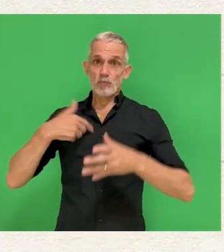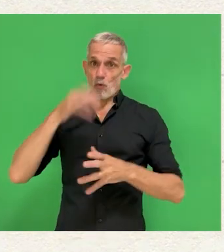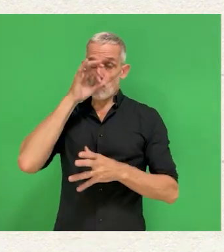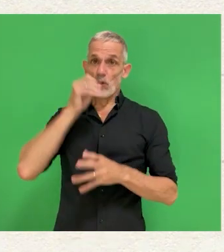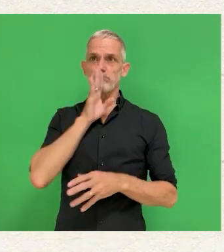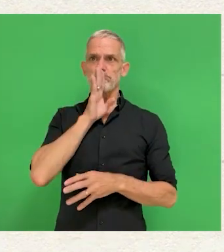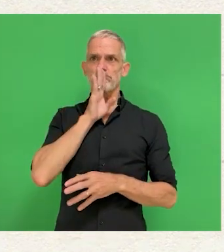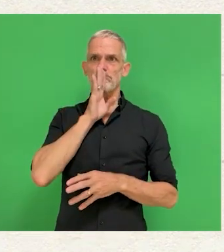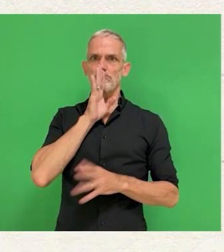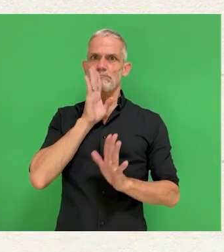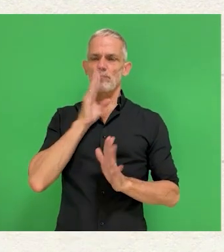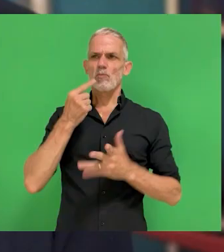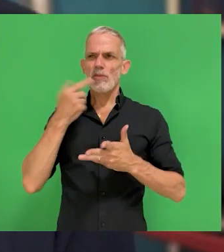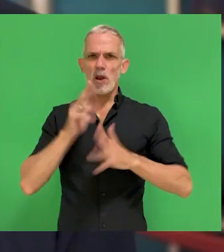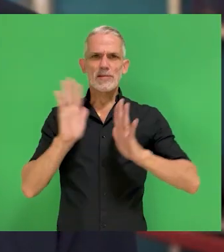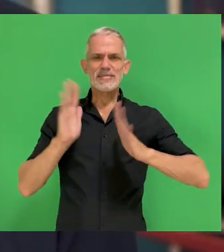dijeron nada.